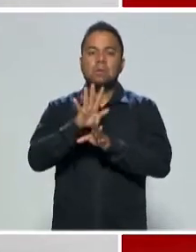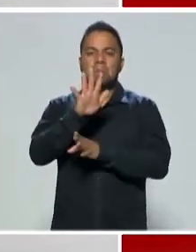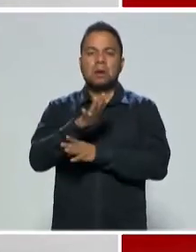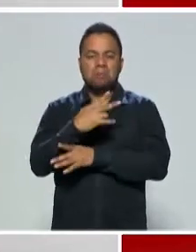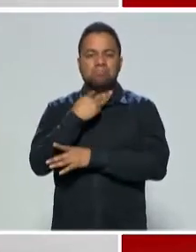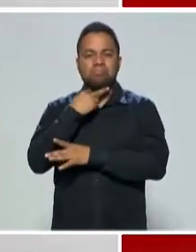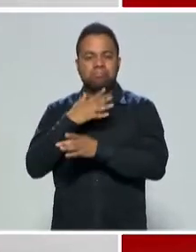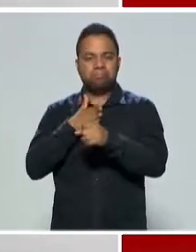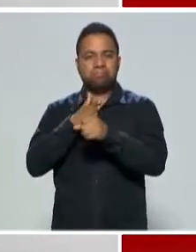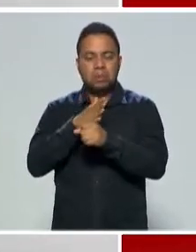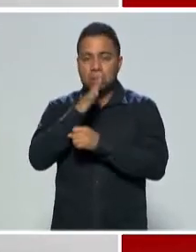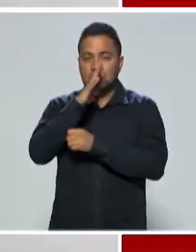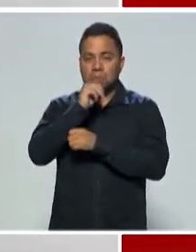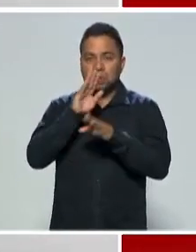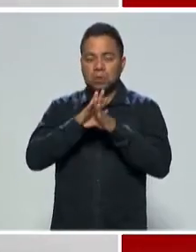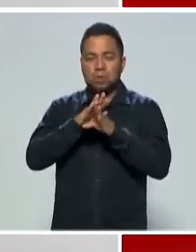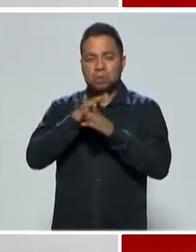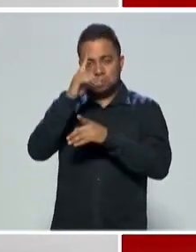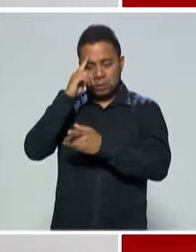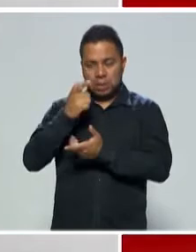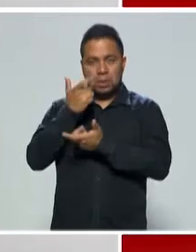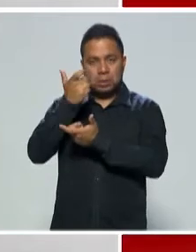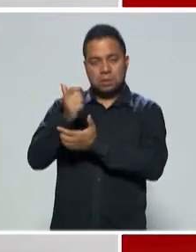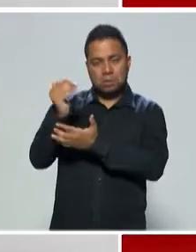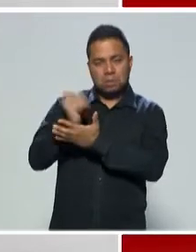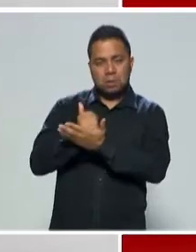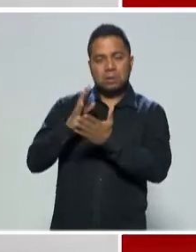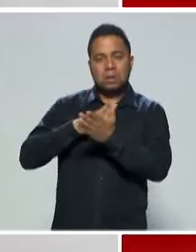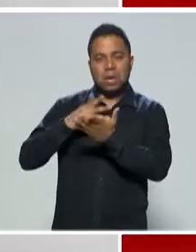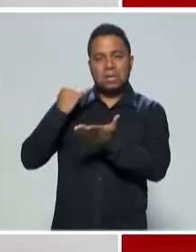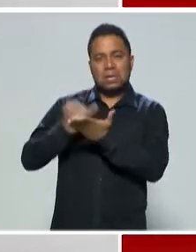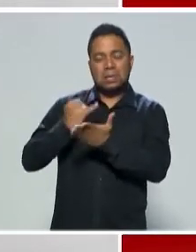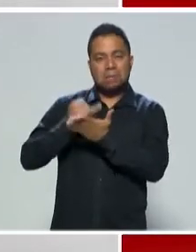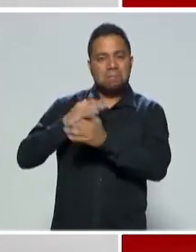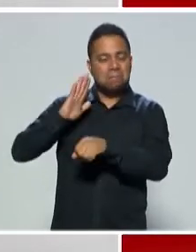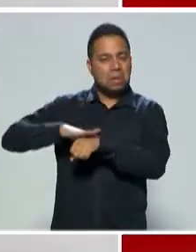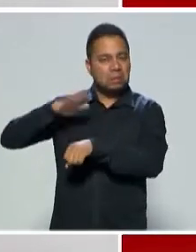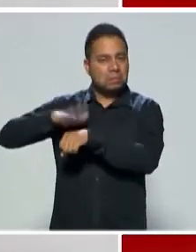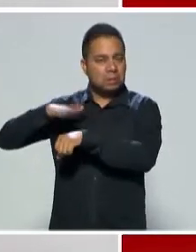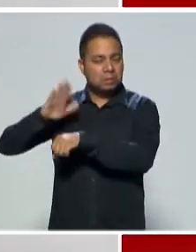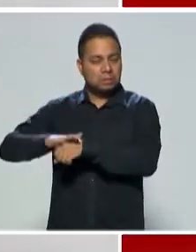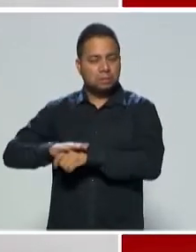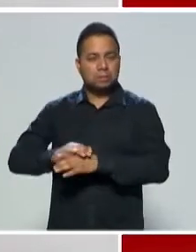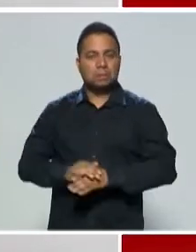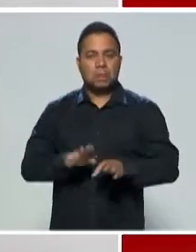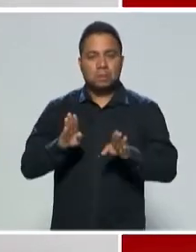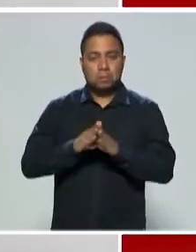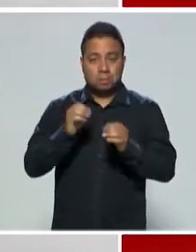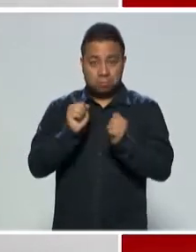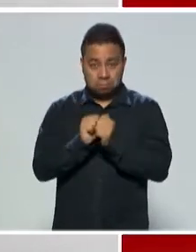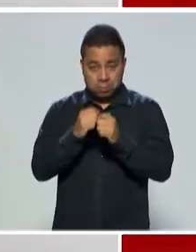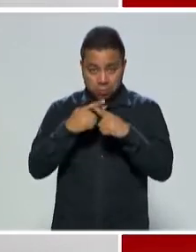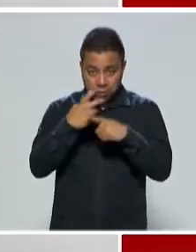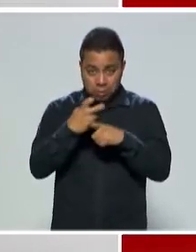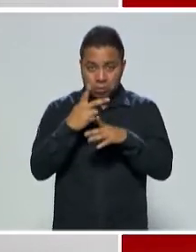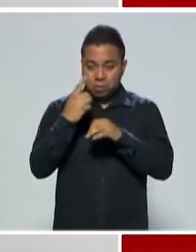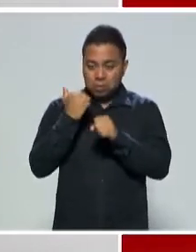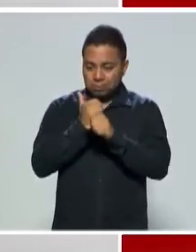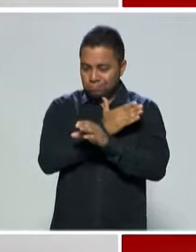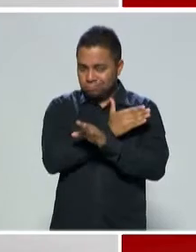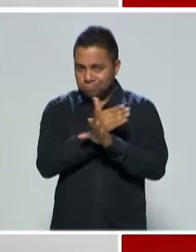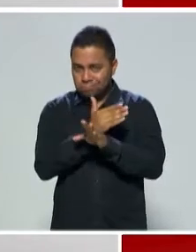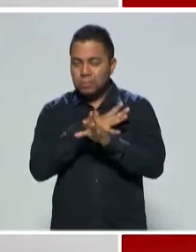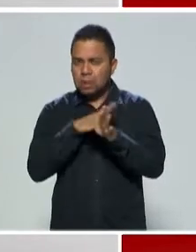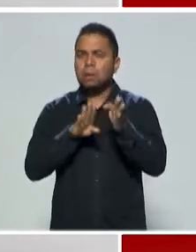porque reduce la oferta de dinero y eleva las tasas de interés a pesar de ello en lo que va del año se ha